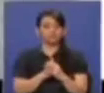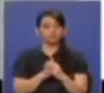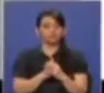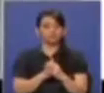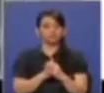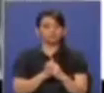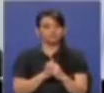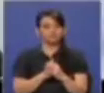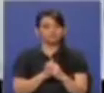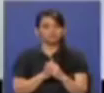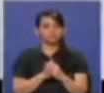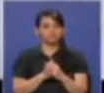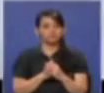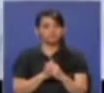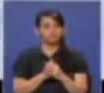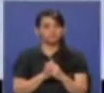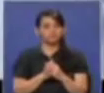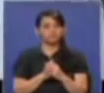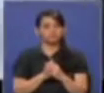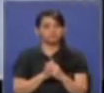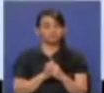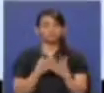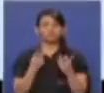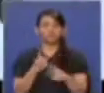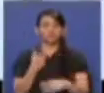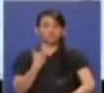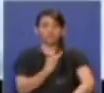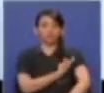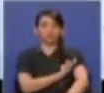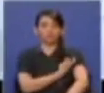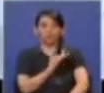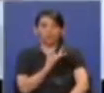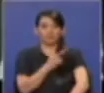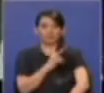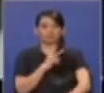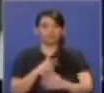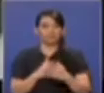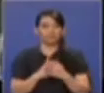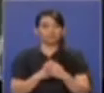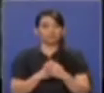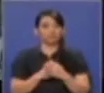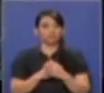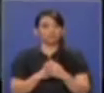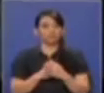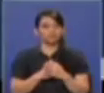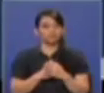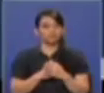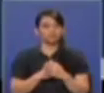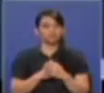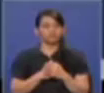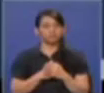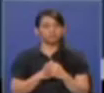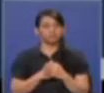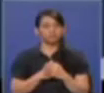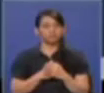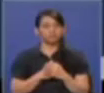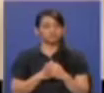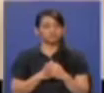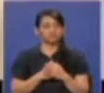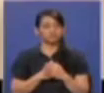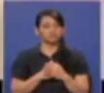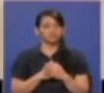medicamentos. Había un área de vacunas también, inclusive aquí habían facilidades